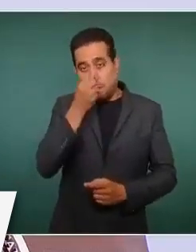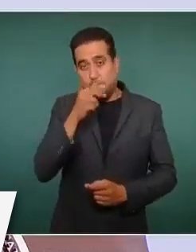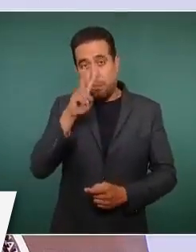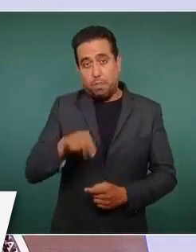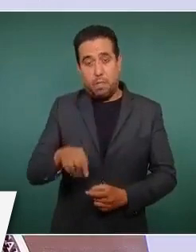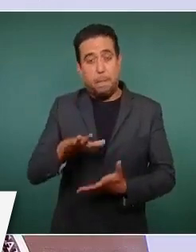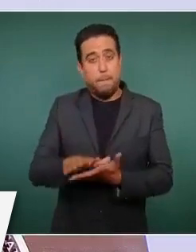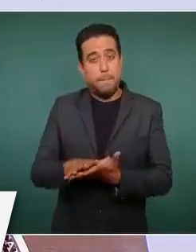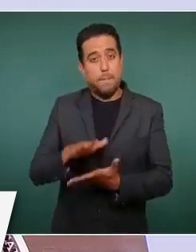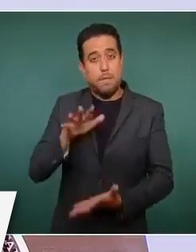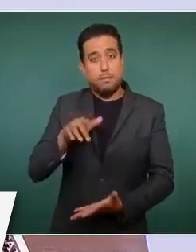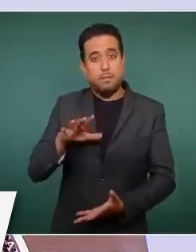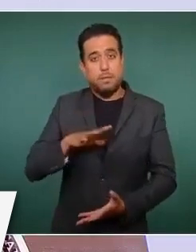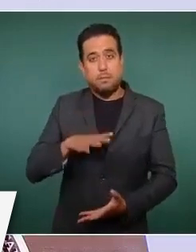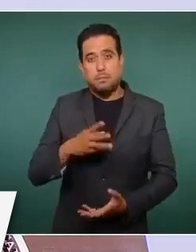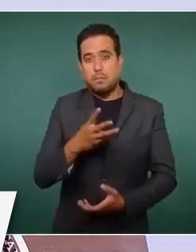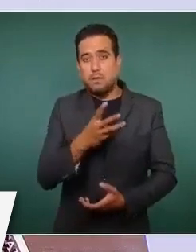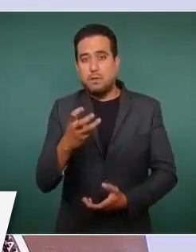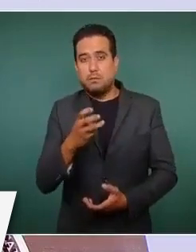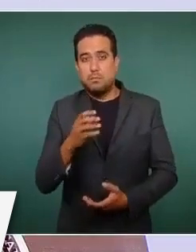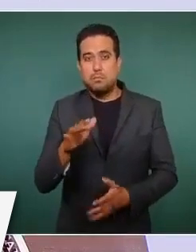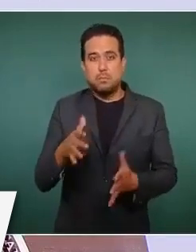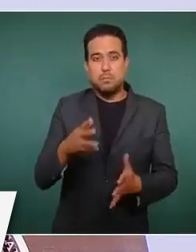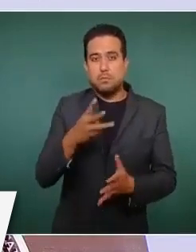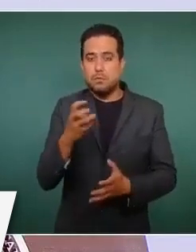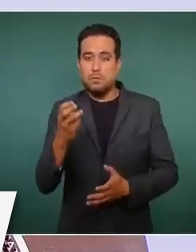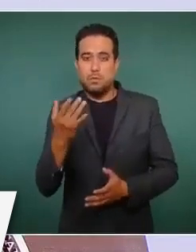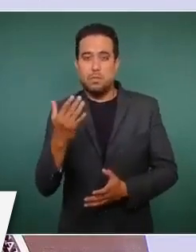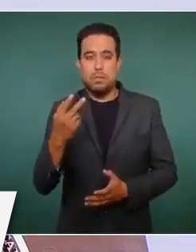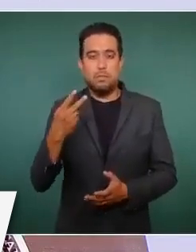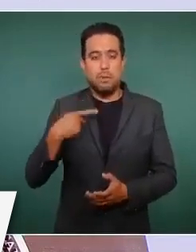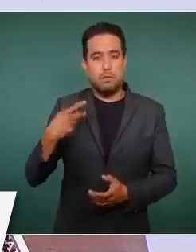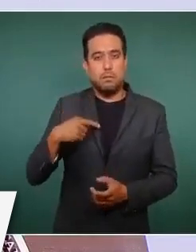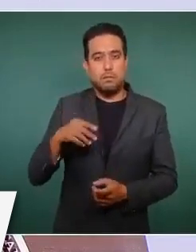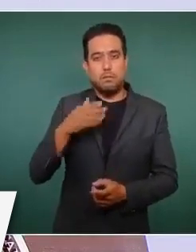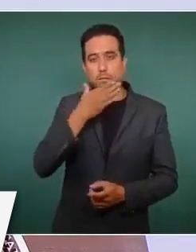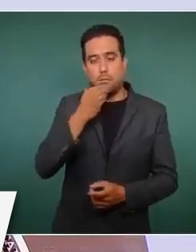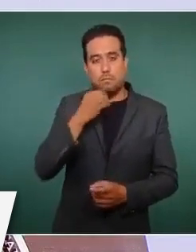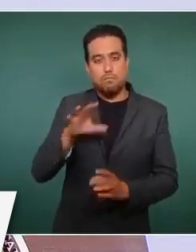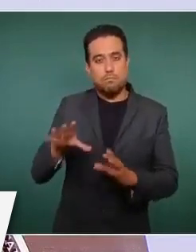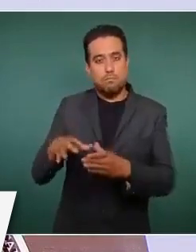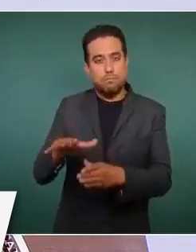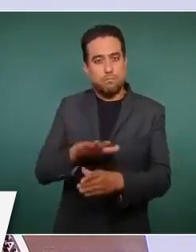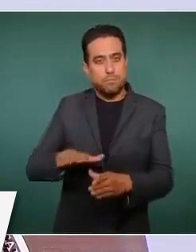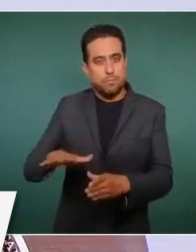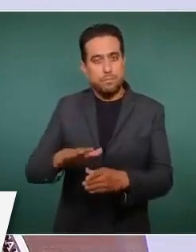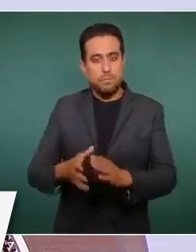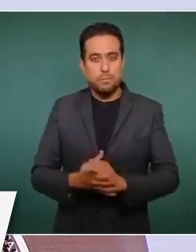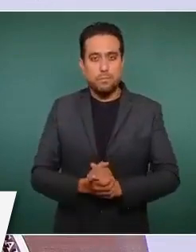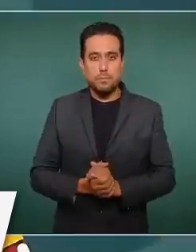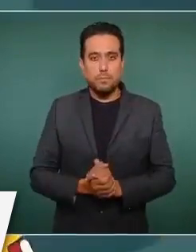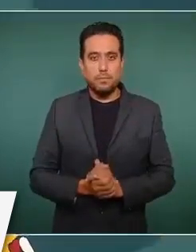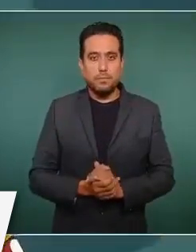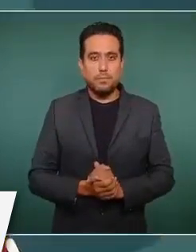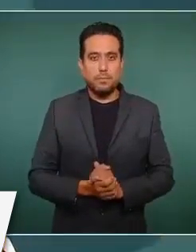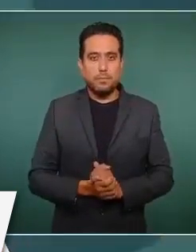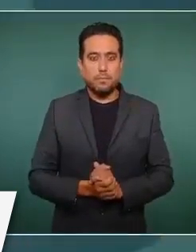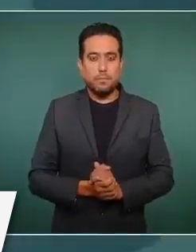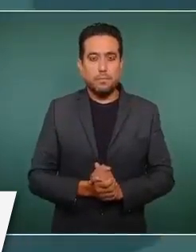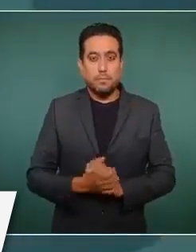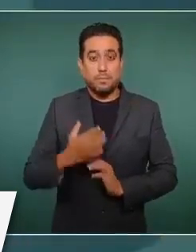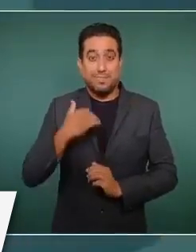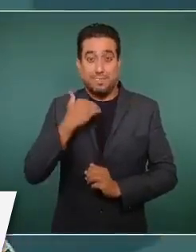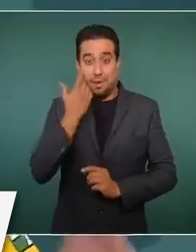lo mejor alrededor de 300, 350 hombres tendremos aquí. Pero lo que buscamos es, desde el inicio